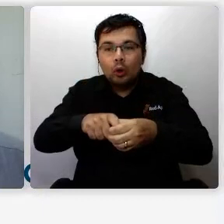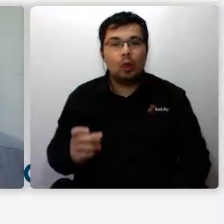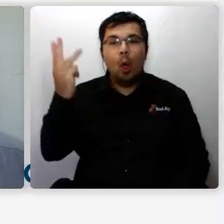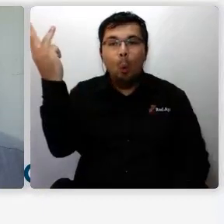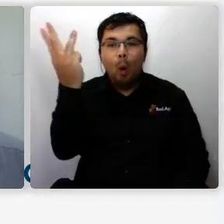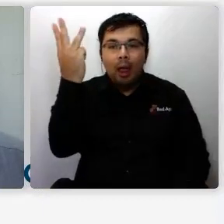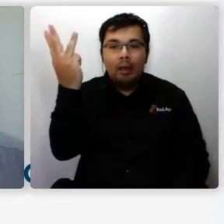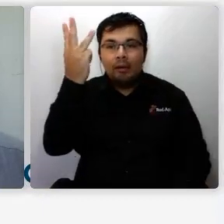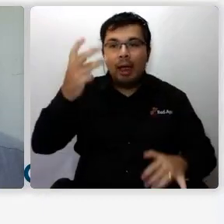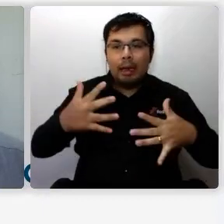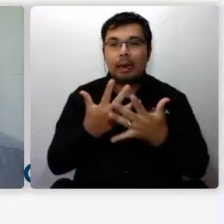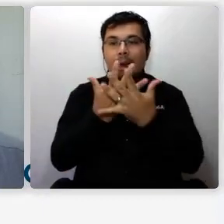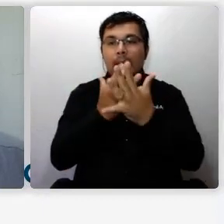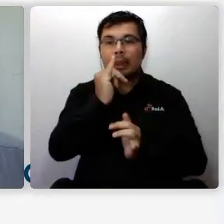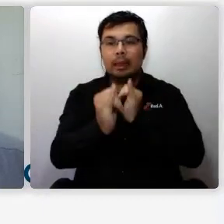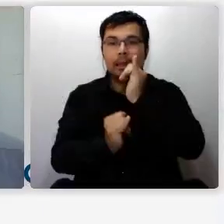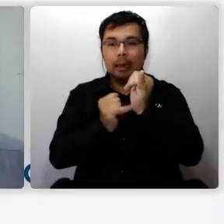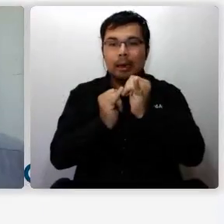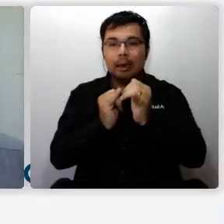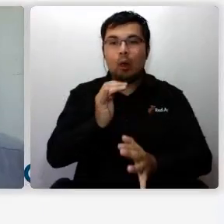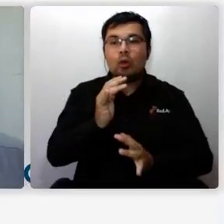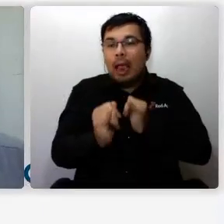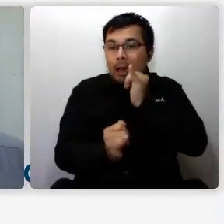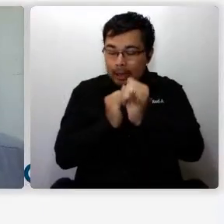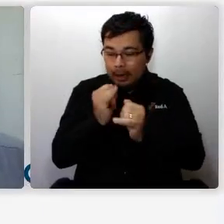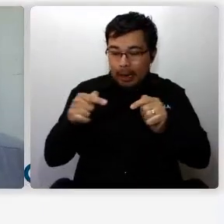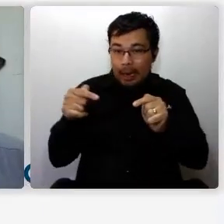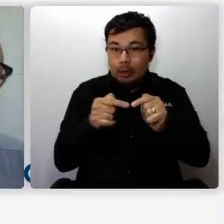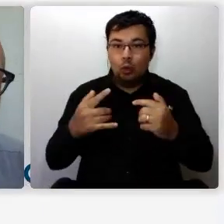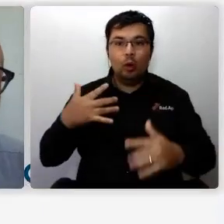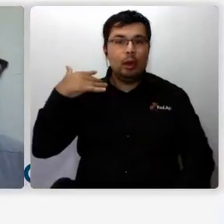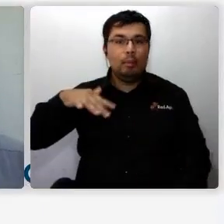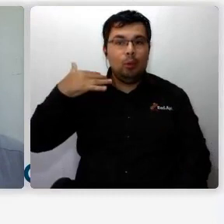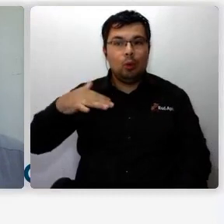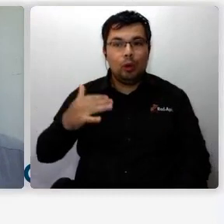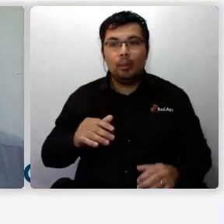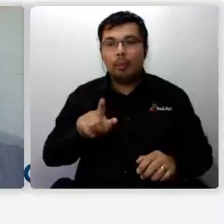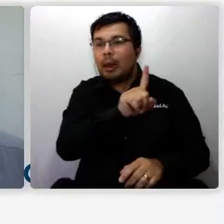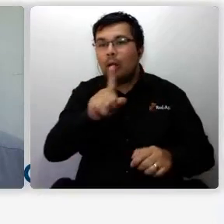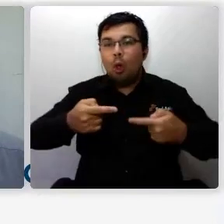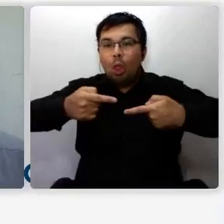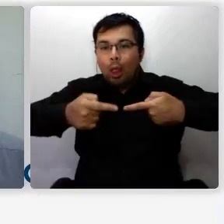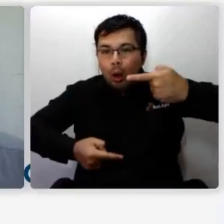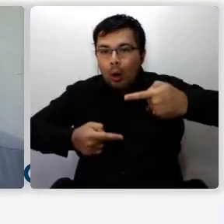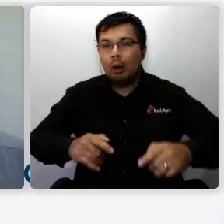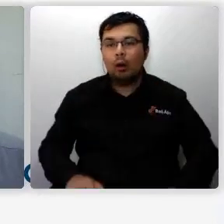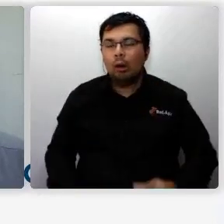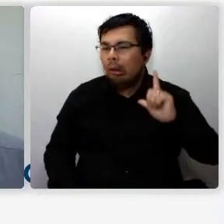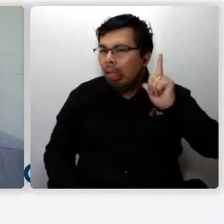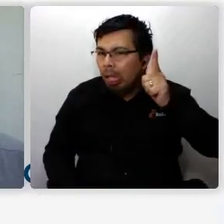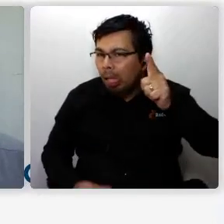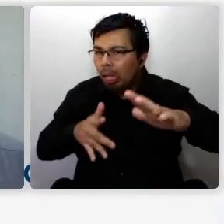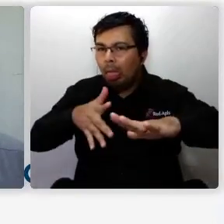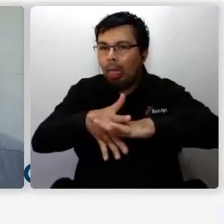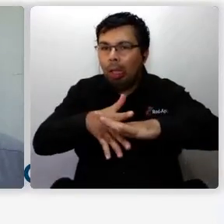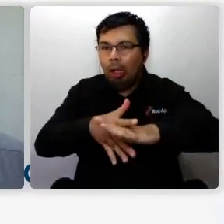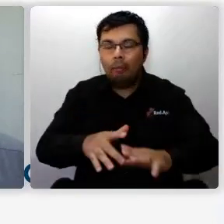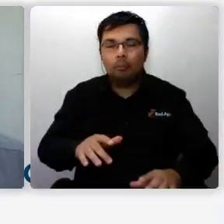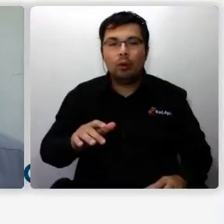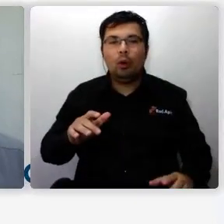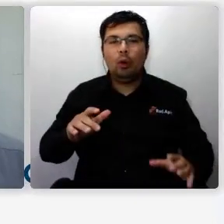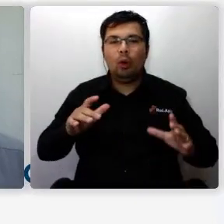pasa a ser fundamental para que no se nos caiga, escuchemos entrecortados o dejemos simplemente de ver o de escuchar. Y eso tiene